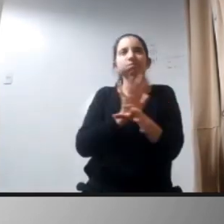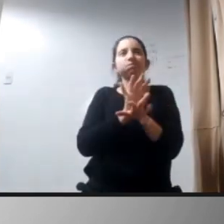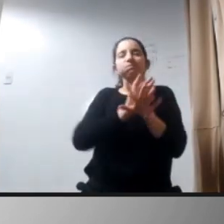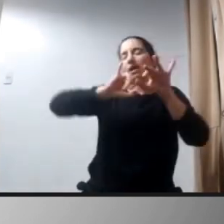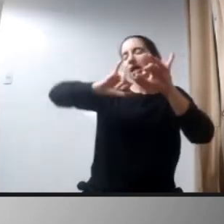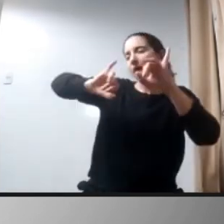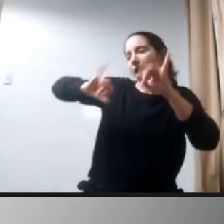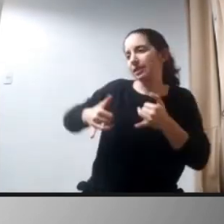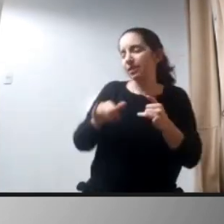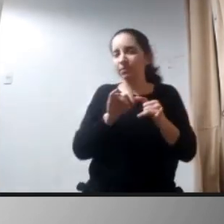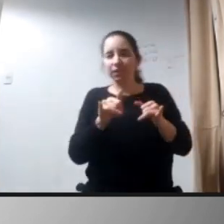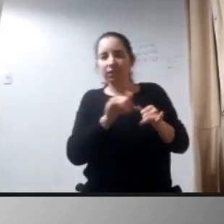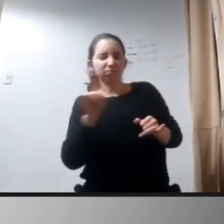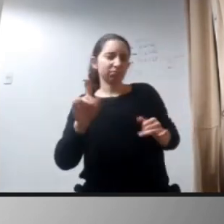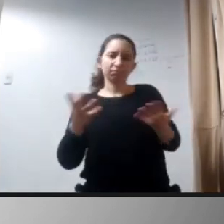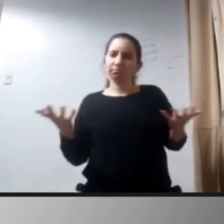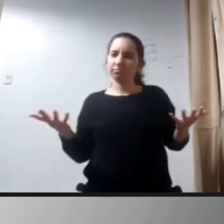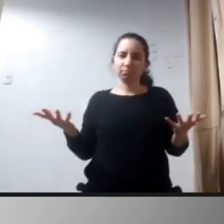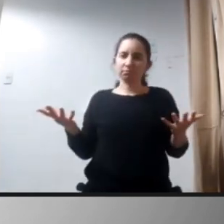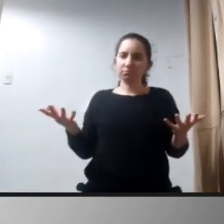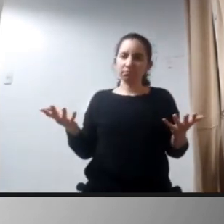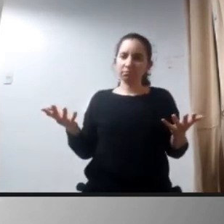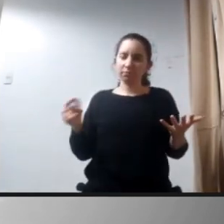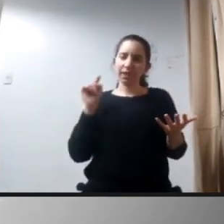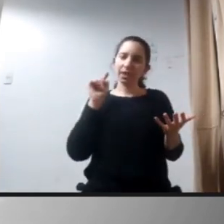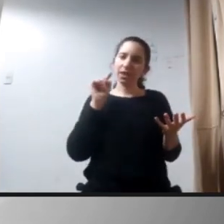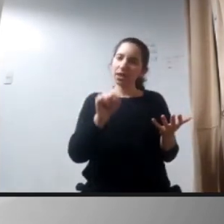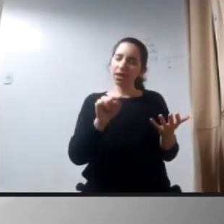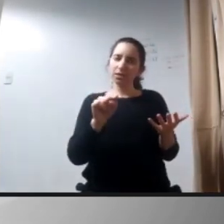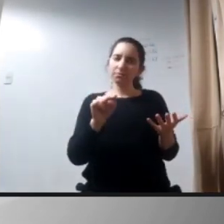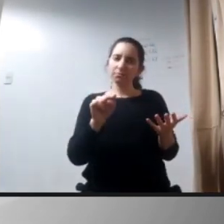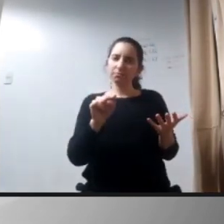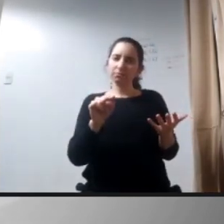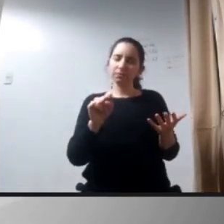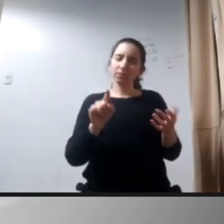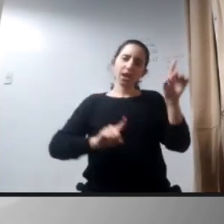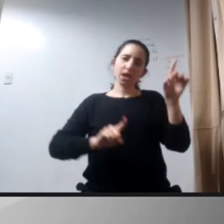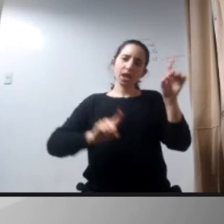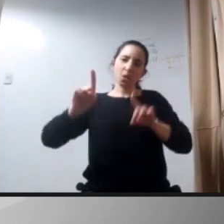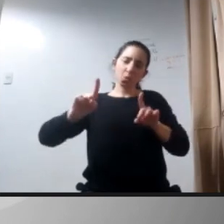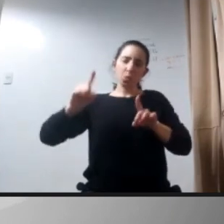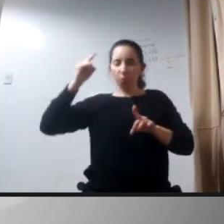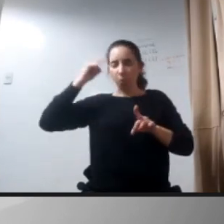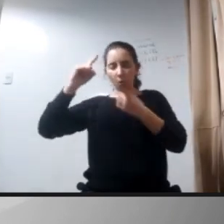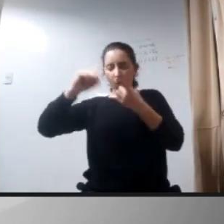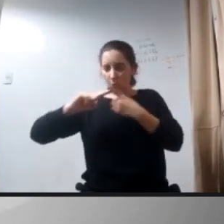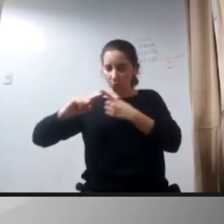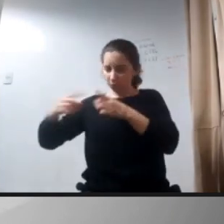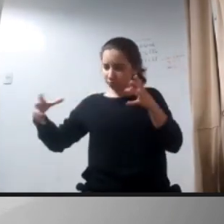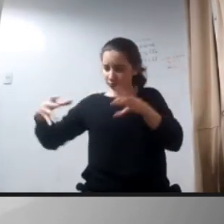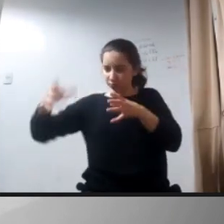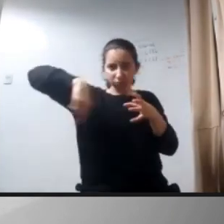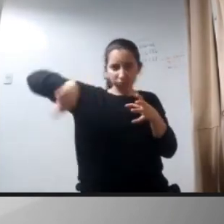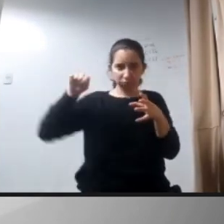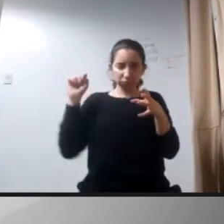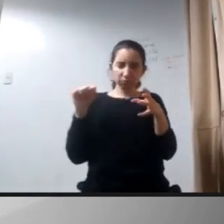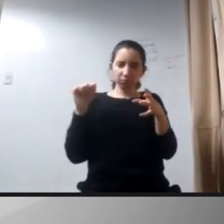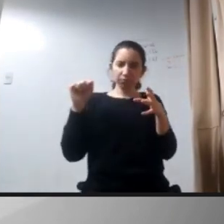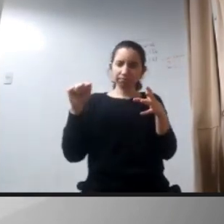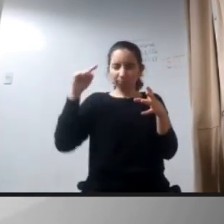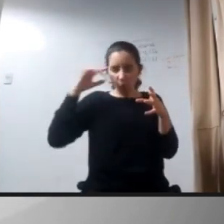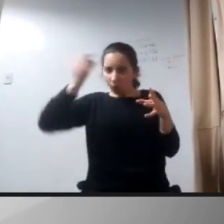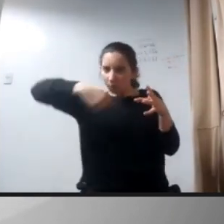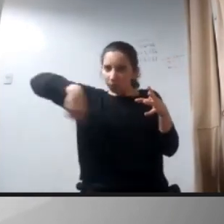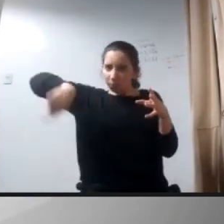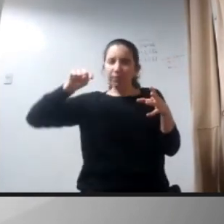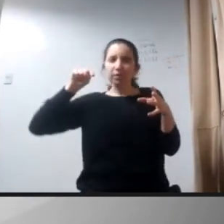aceptarla. Justamente lo que pensamos los que están en la línea de pensamiento que estoy yo, que creemos